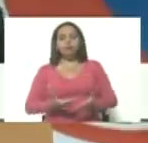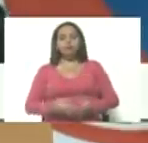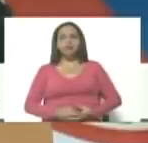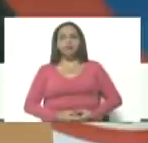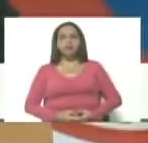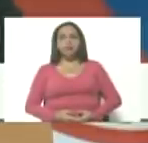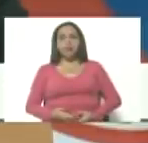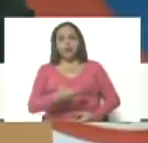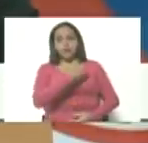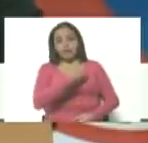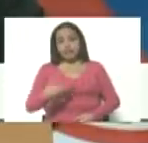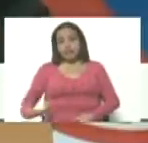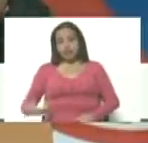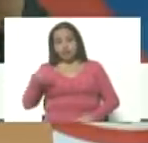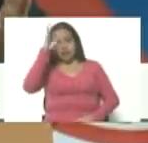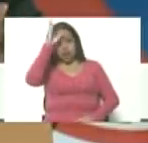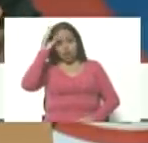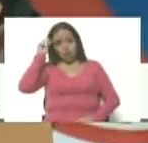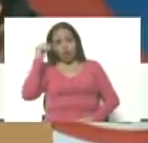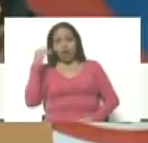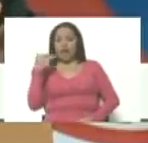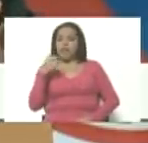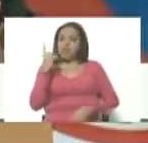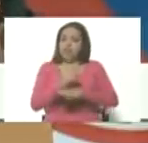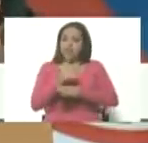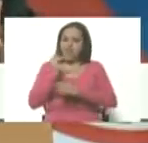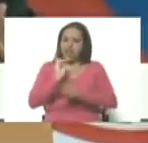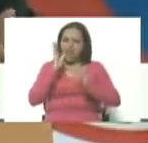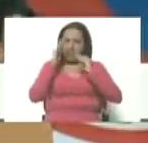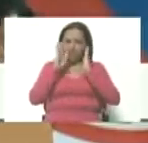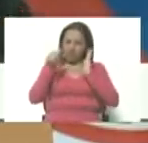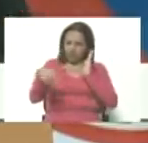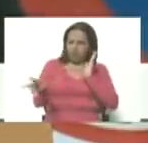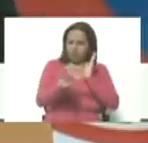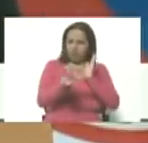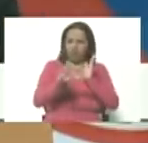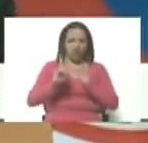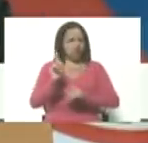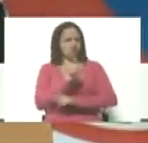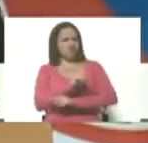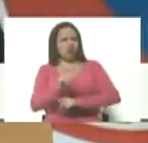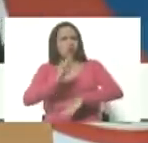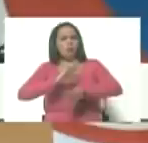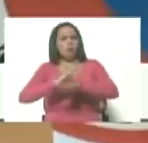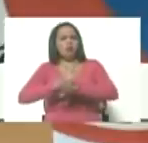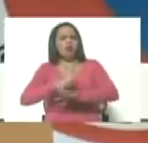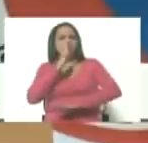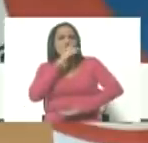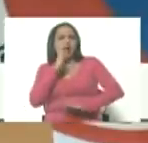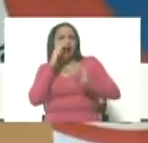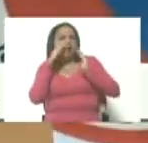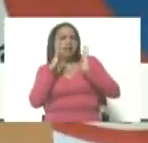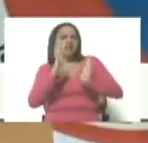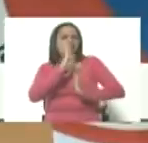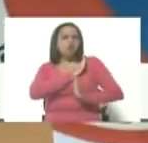el presidente Donald Trump, en vez de estar pendiente de Venezuela, porque no está pendiente de los